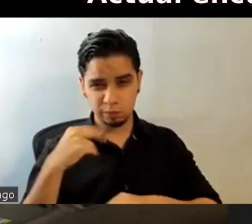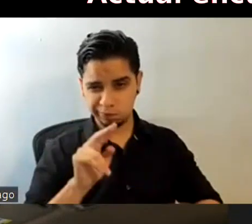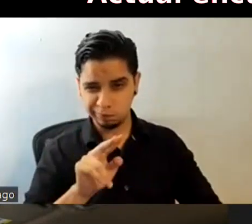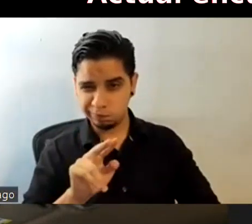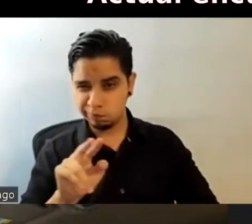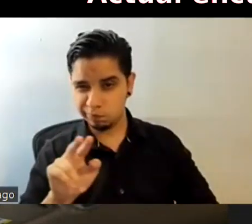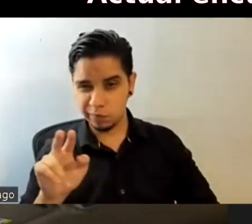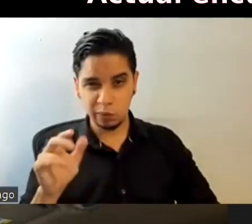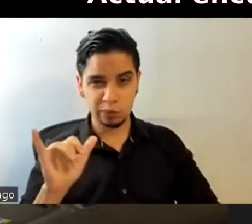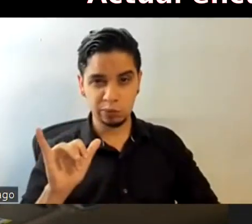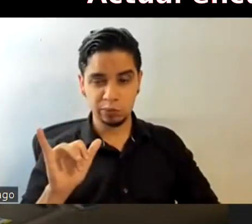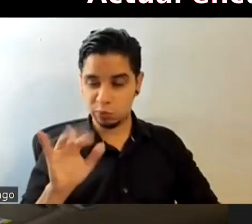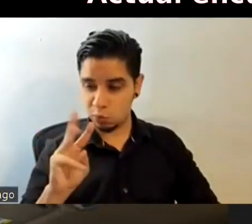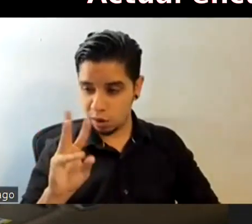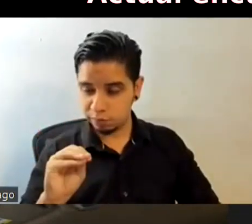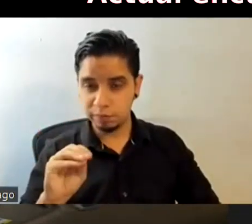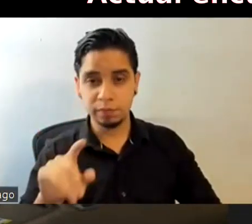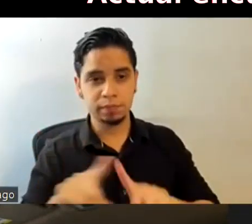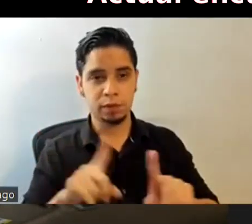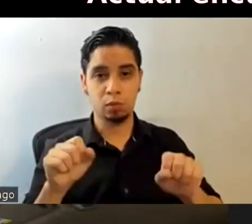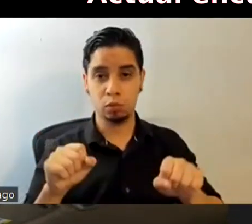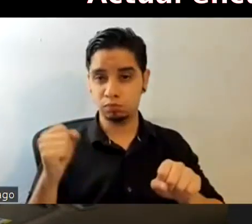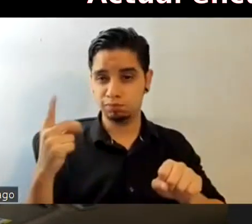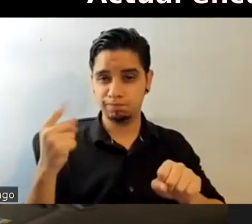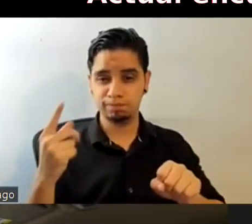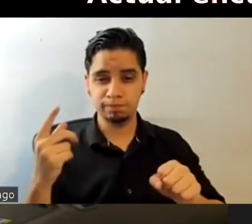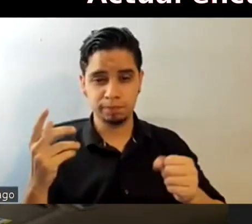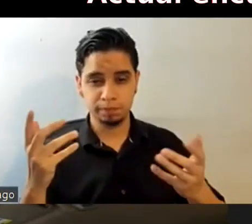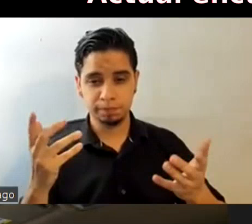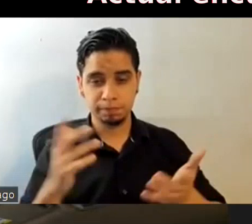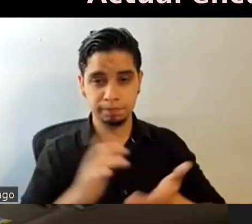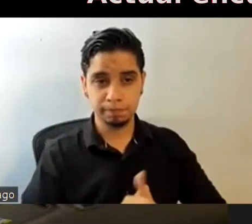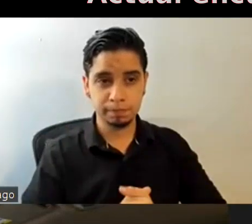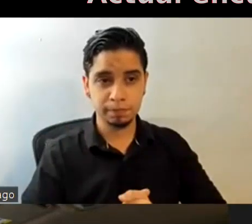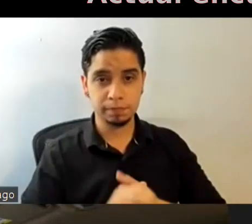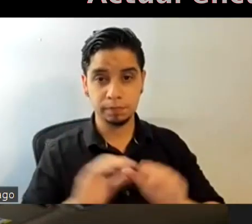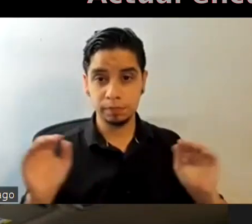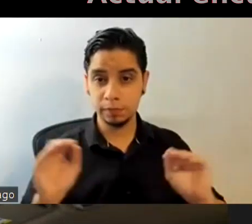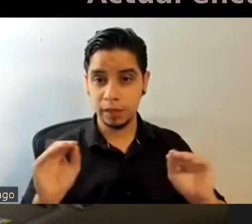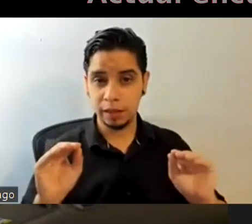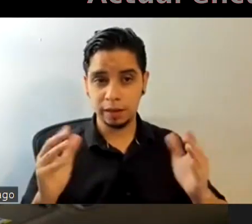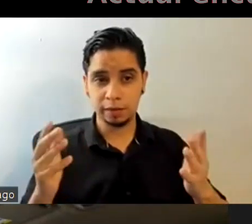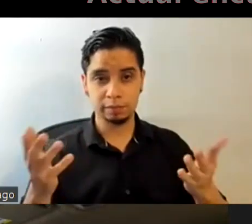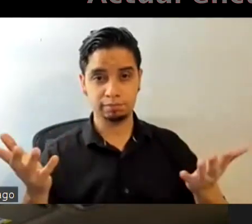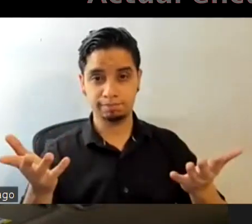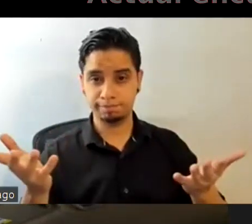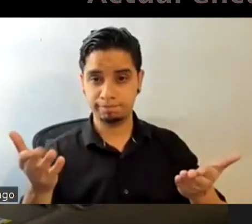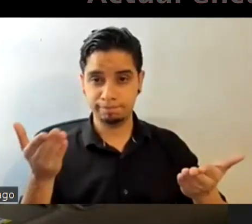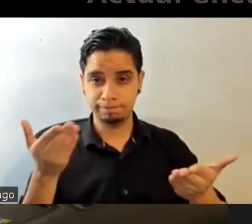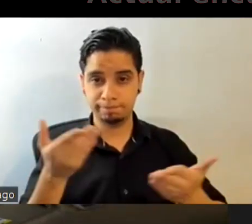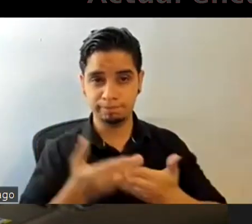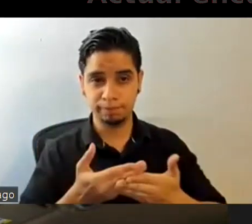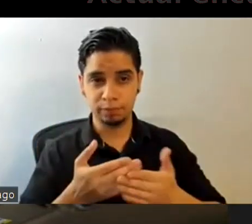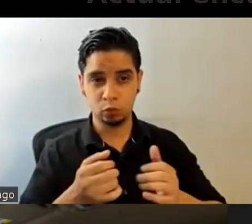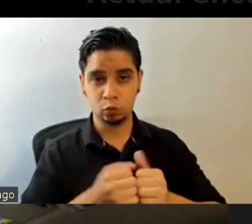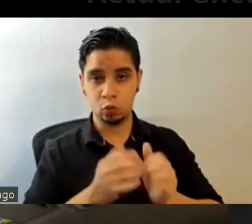mi madre. Ok, pero yo puedo entender, yo puedo entender. Pero anyway, aquí estamos con un